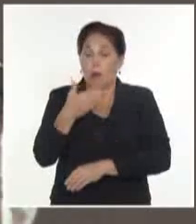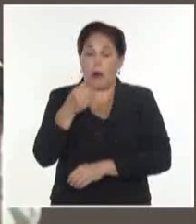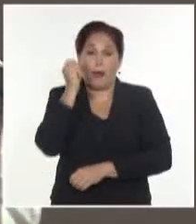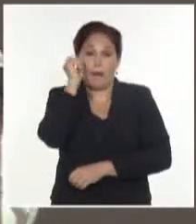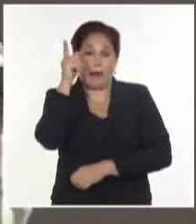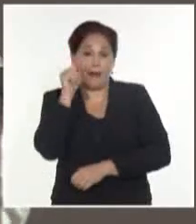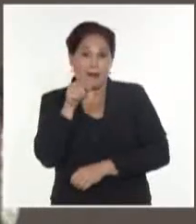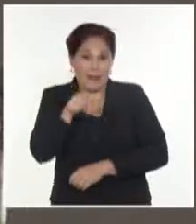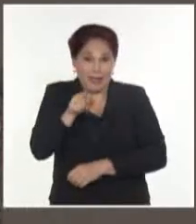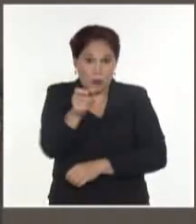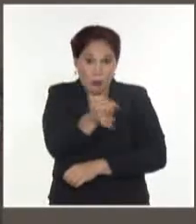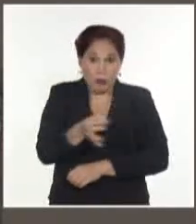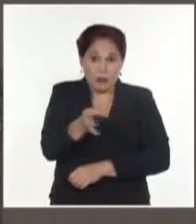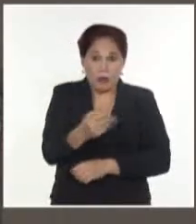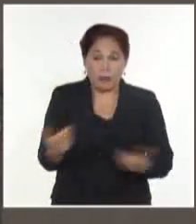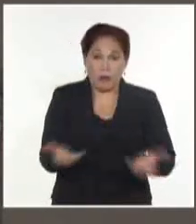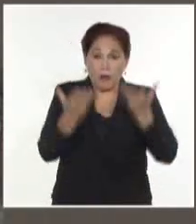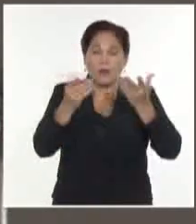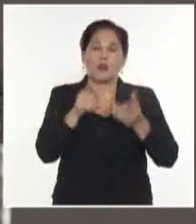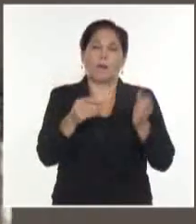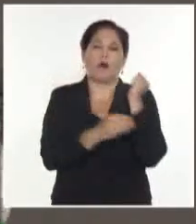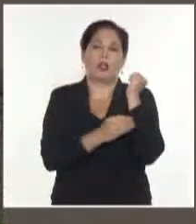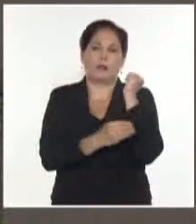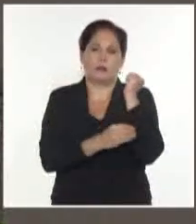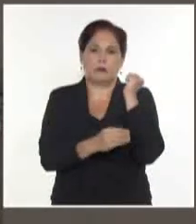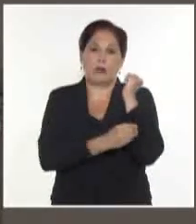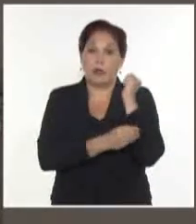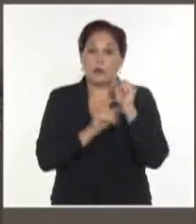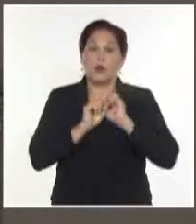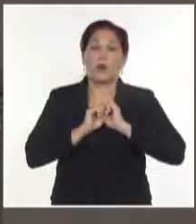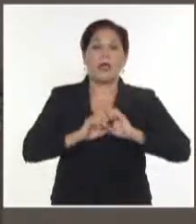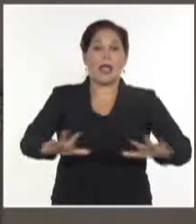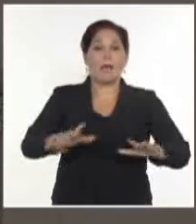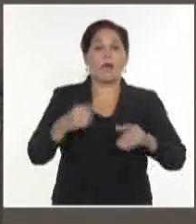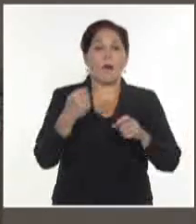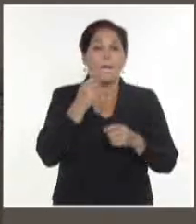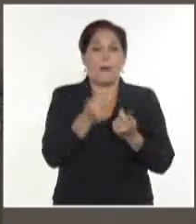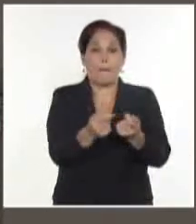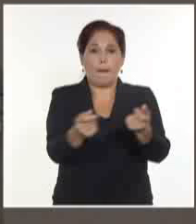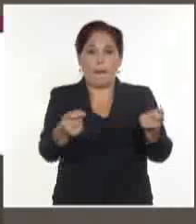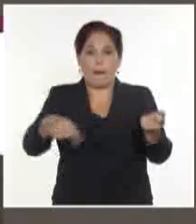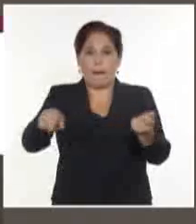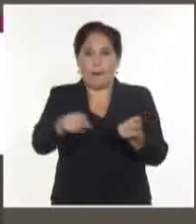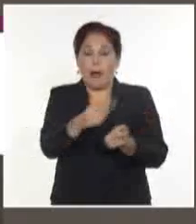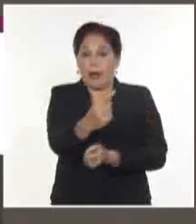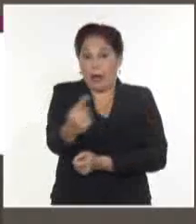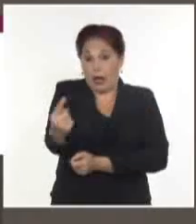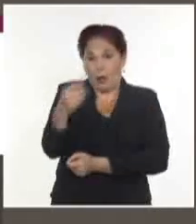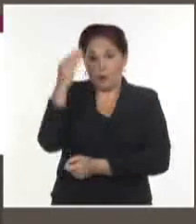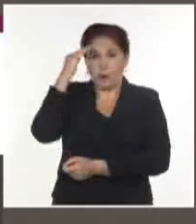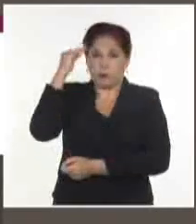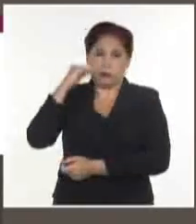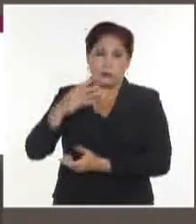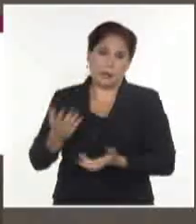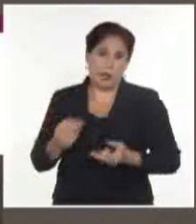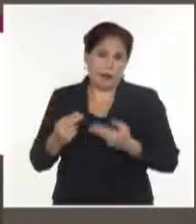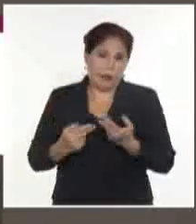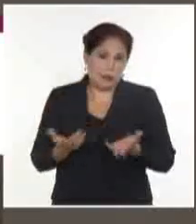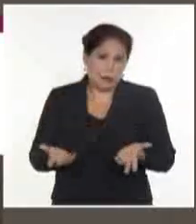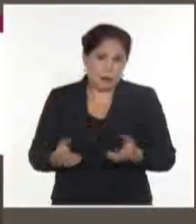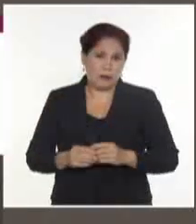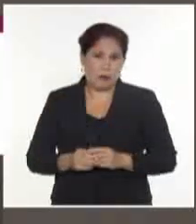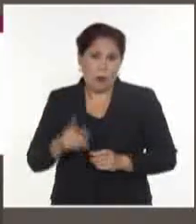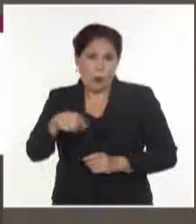los que hay que seguir, esos son los que hay que potenciar, esos son los ejemplos que hay que multiplicar, y cada uno los tiene en sus ámbitos. Cada